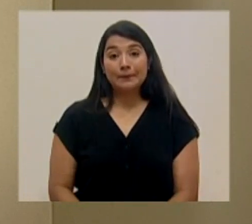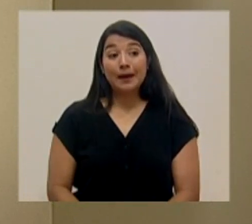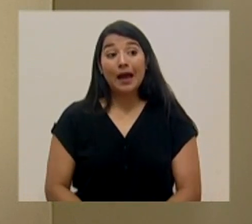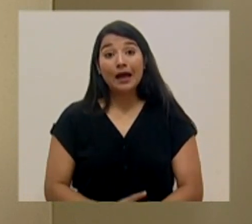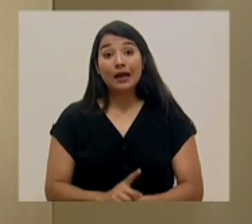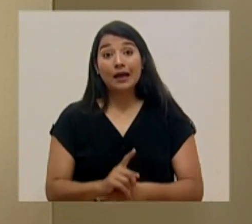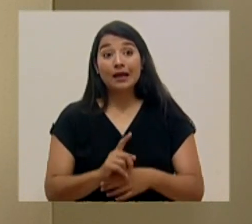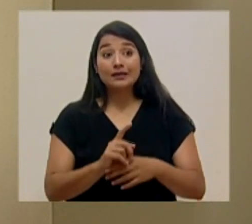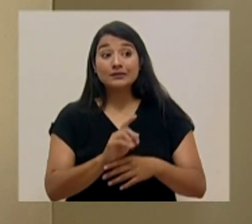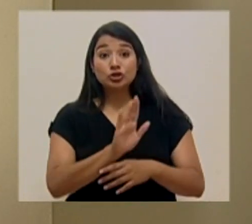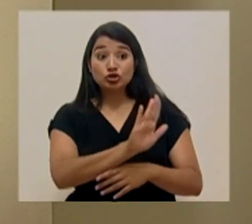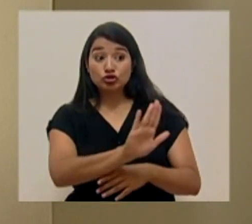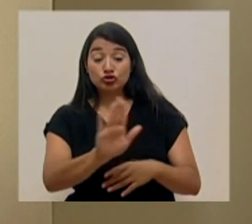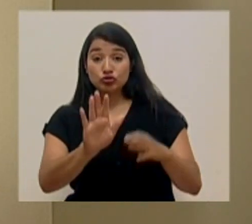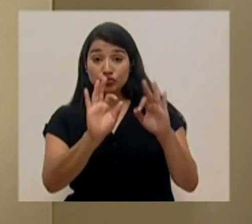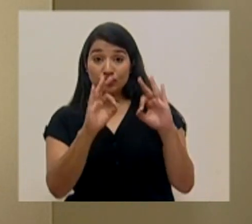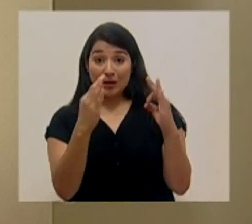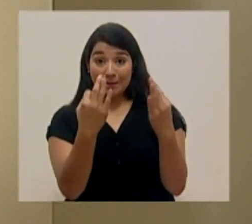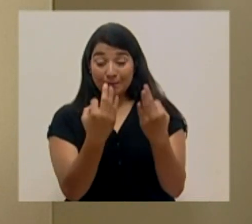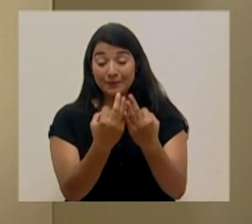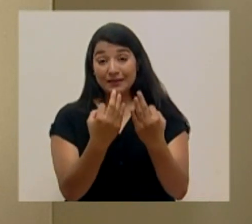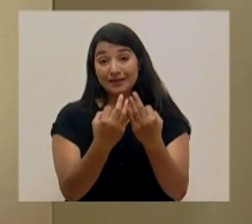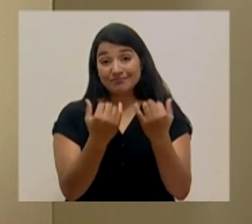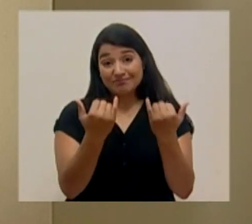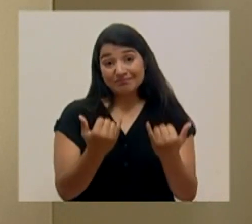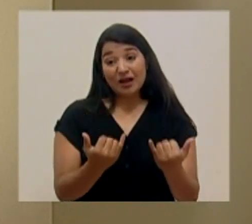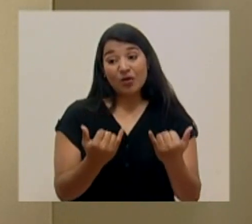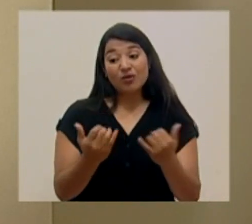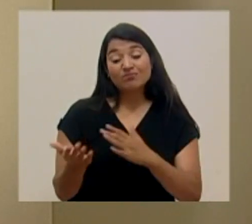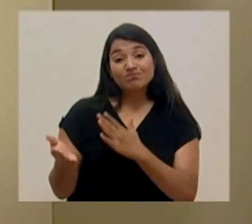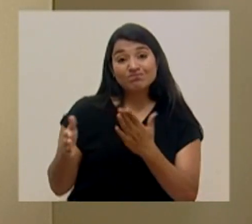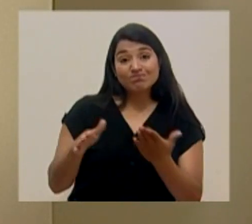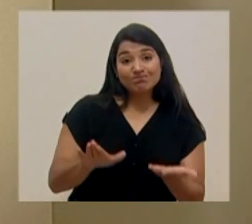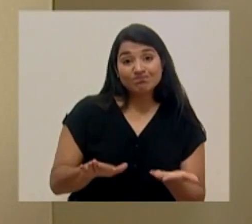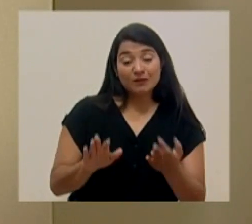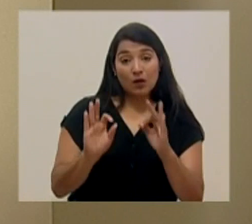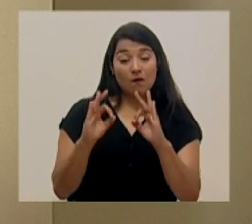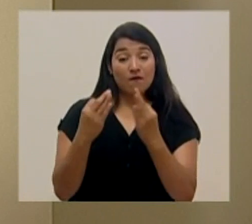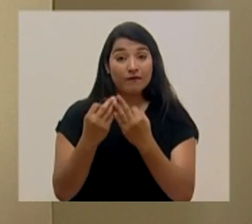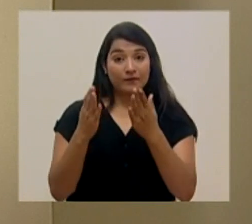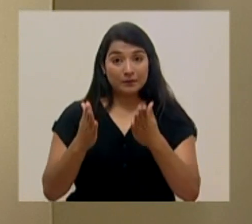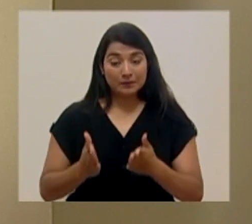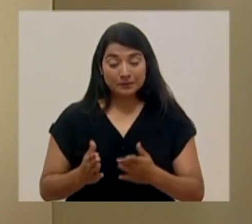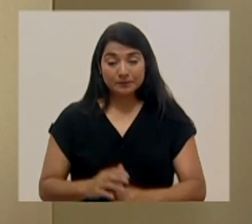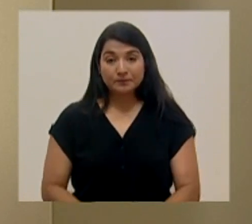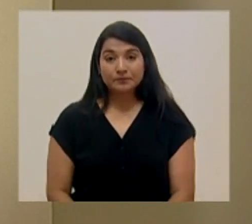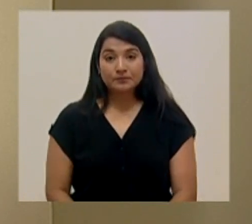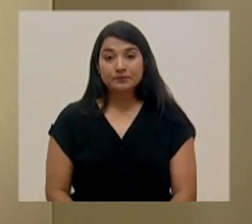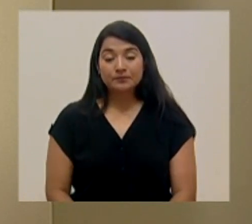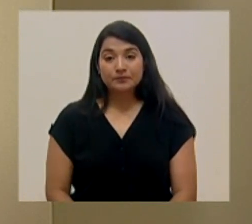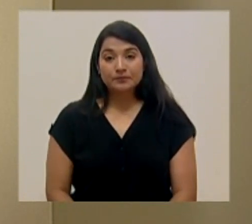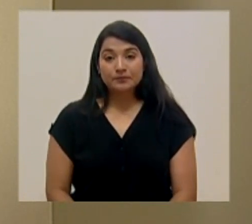a las personas que están en este momento sufriendo la pérdida de esas personas.